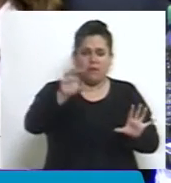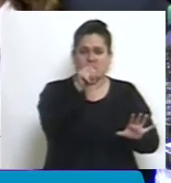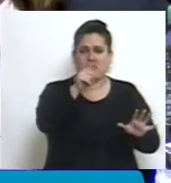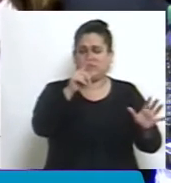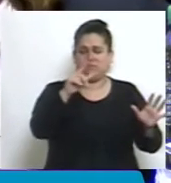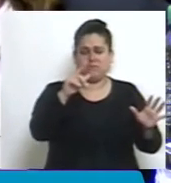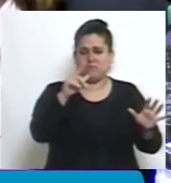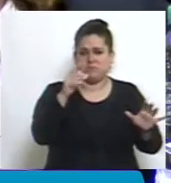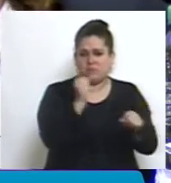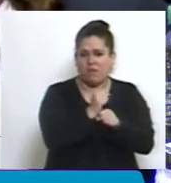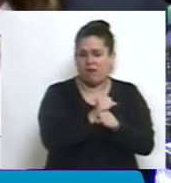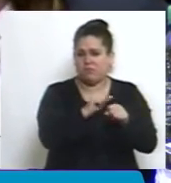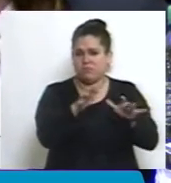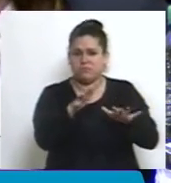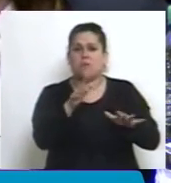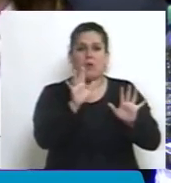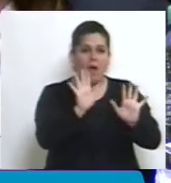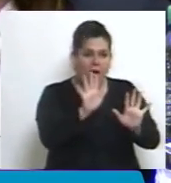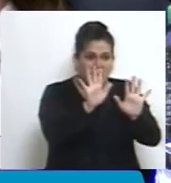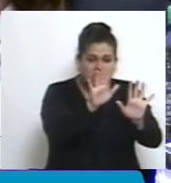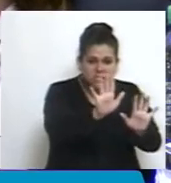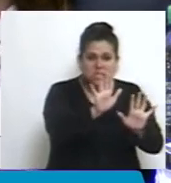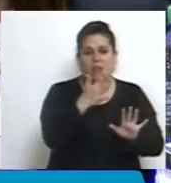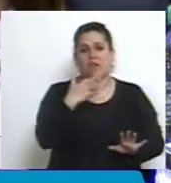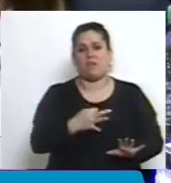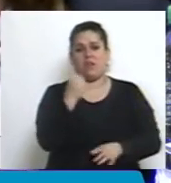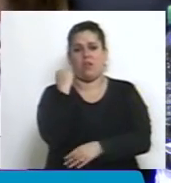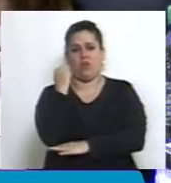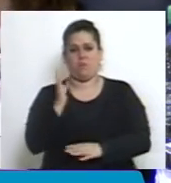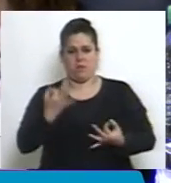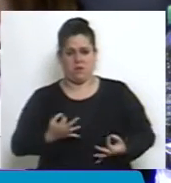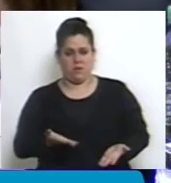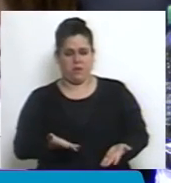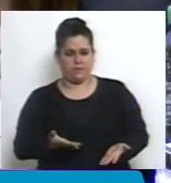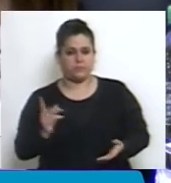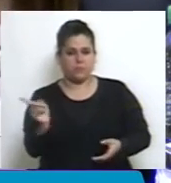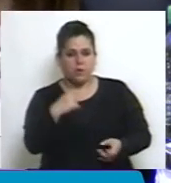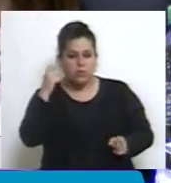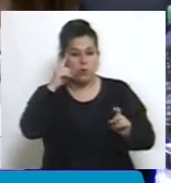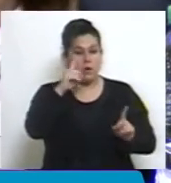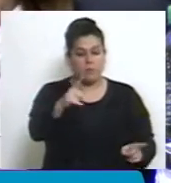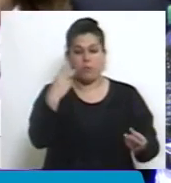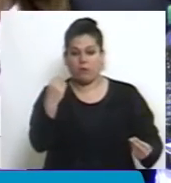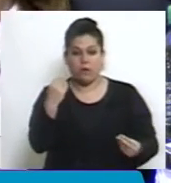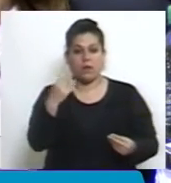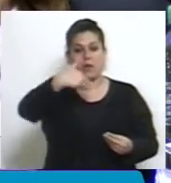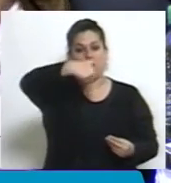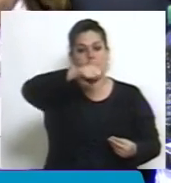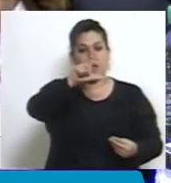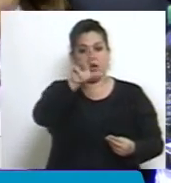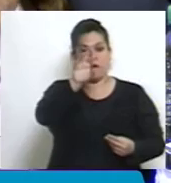que hace a la economía real. Nosotros creemos que la macroeconomía es un